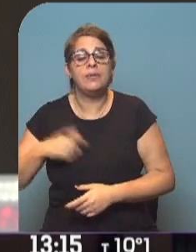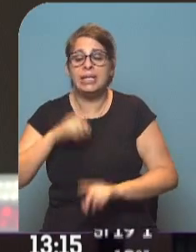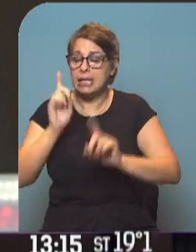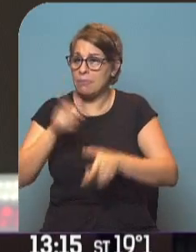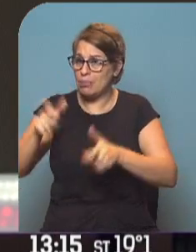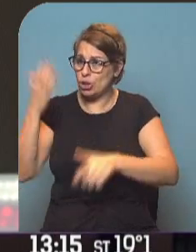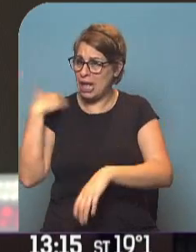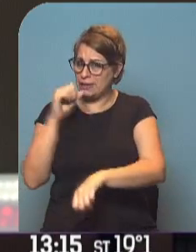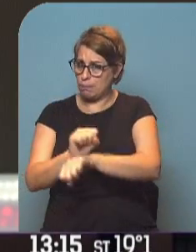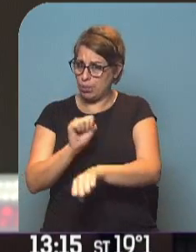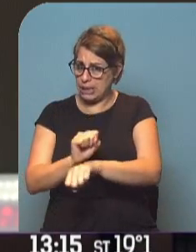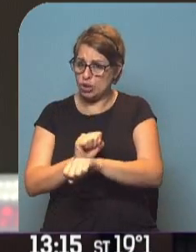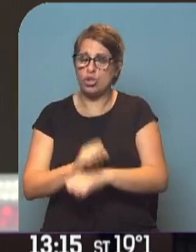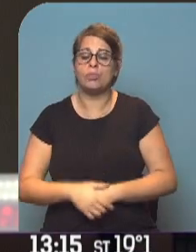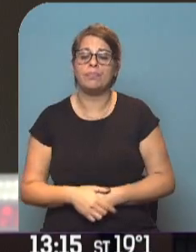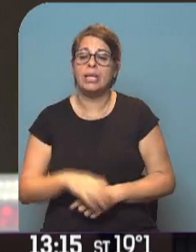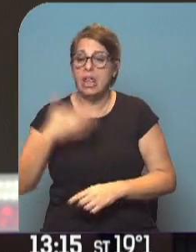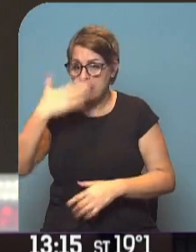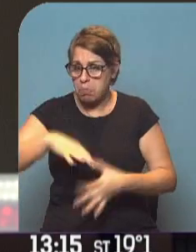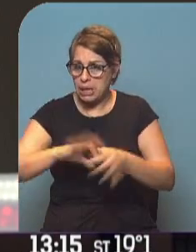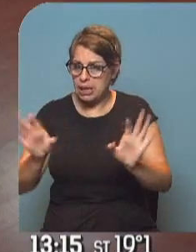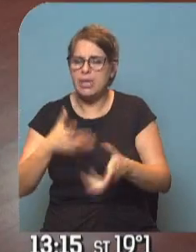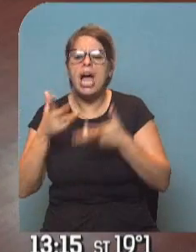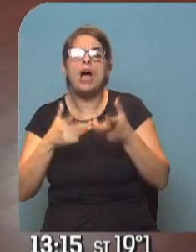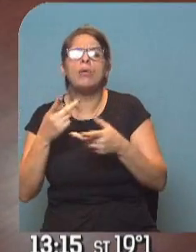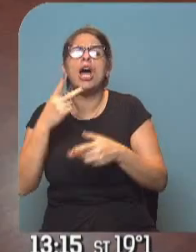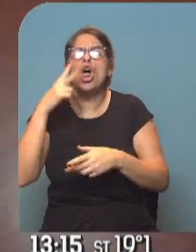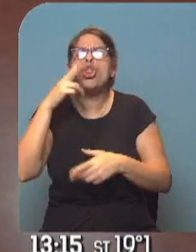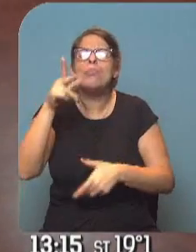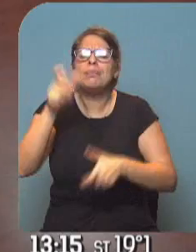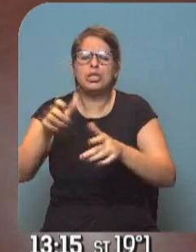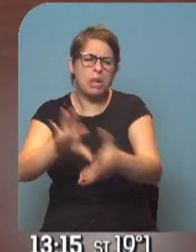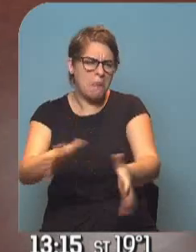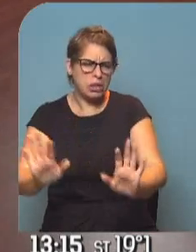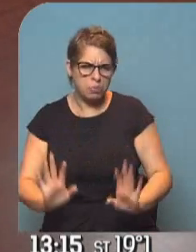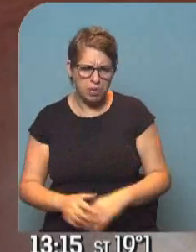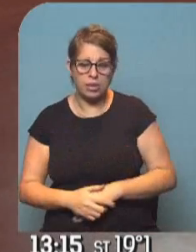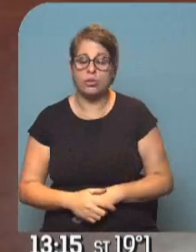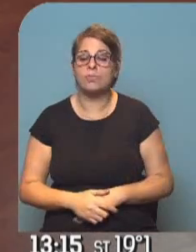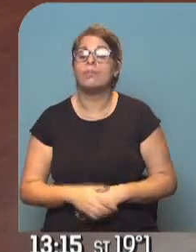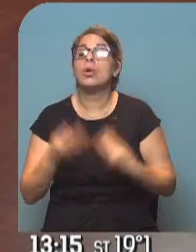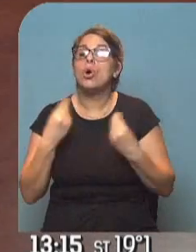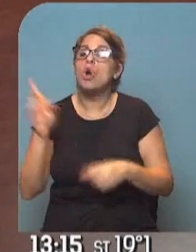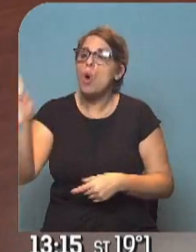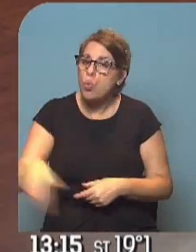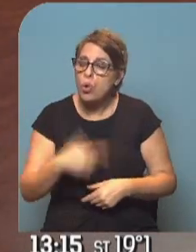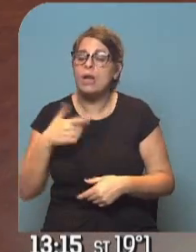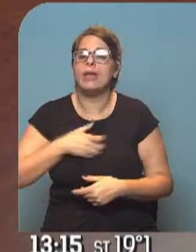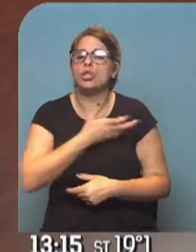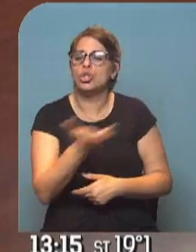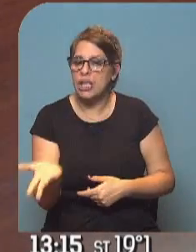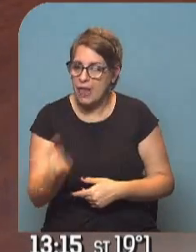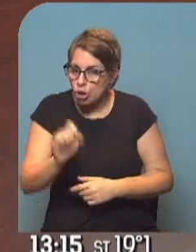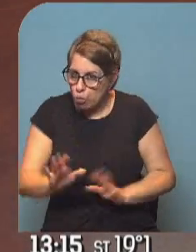estuvieron presos y que fueron liberados, estamos hablando de 2000 personas más o menos. ¿Cómo se reincorporan en la sociedad